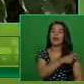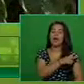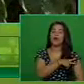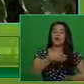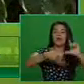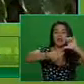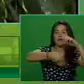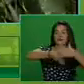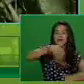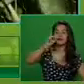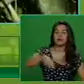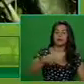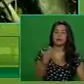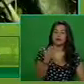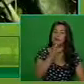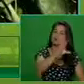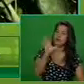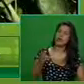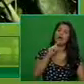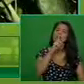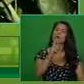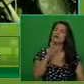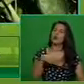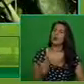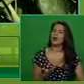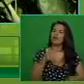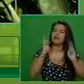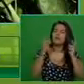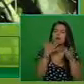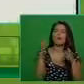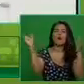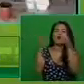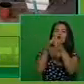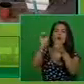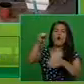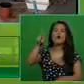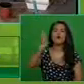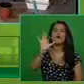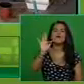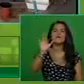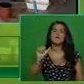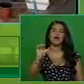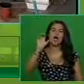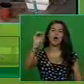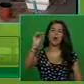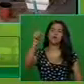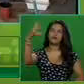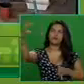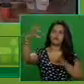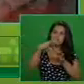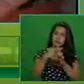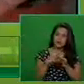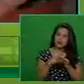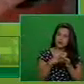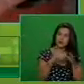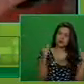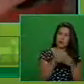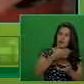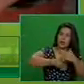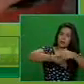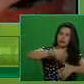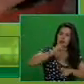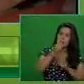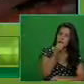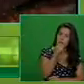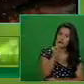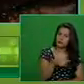experiencias. ¿Cuál es la temática en este caso de la FAO a través de esta REAF para avanzar y